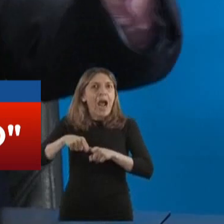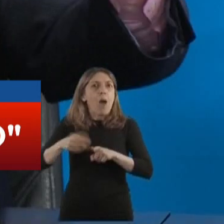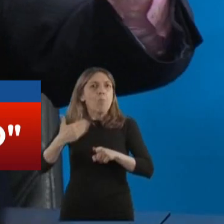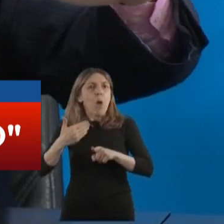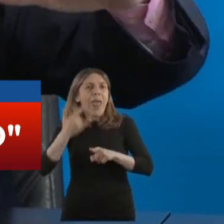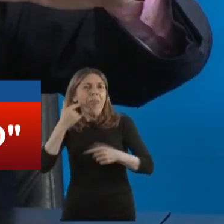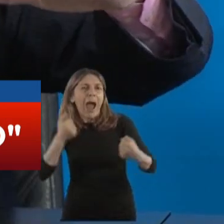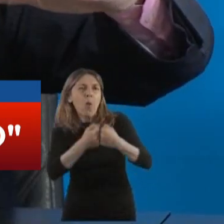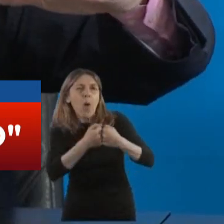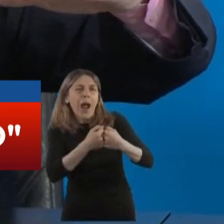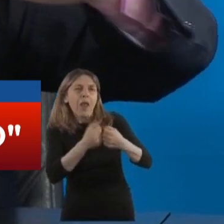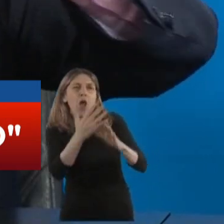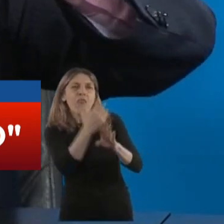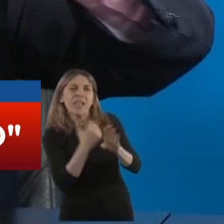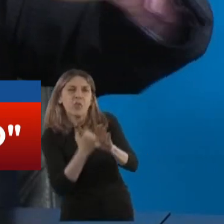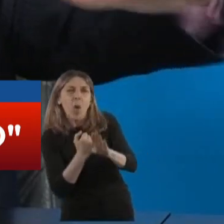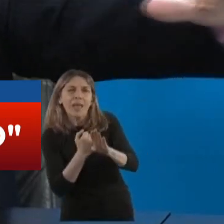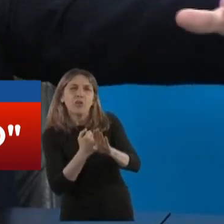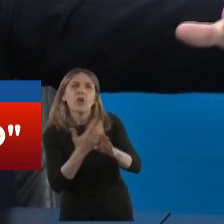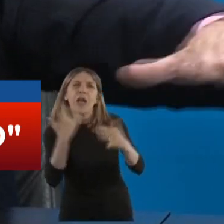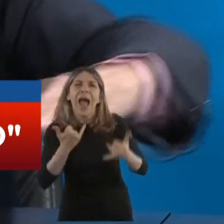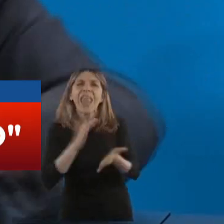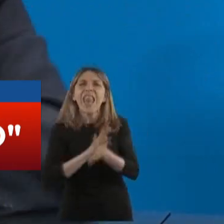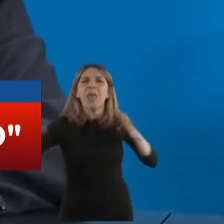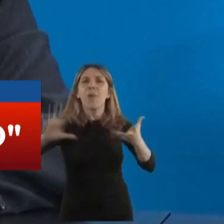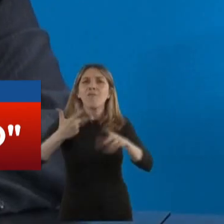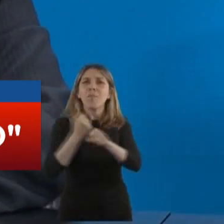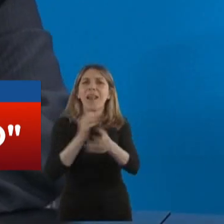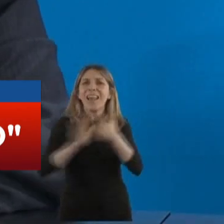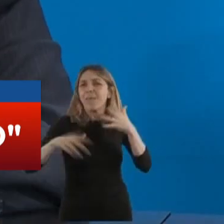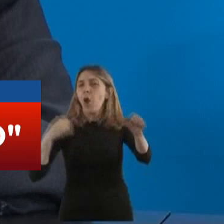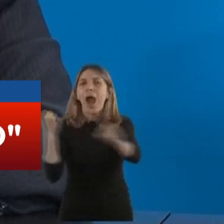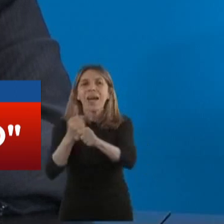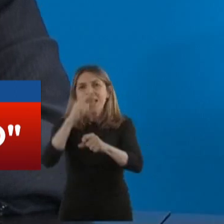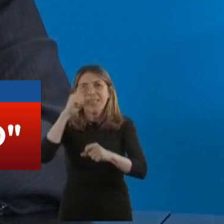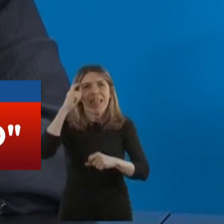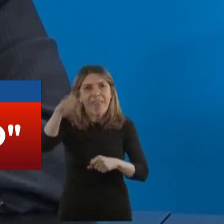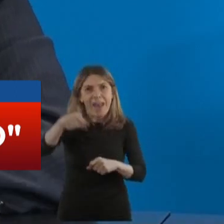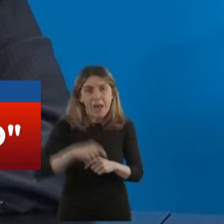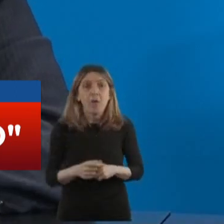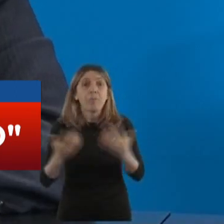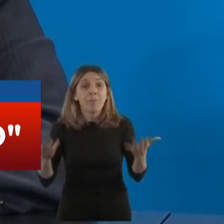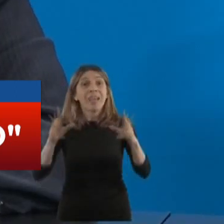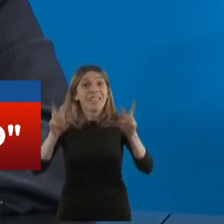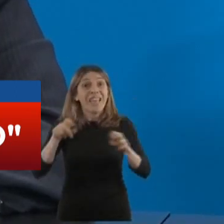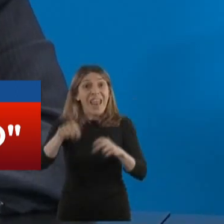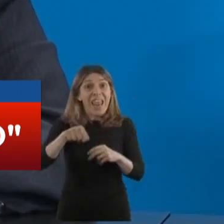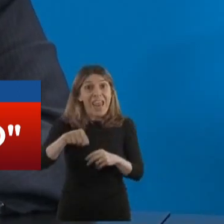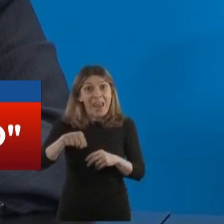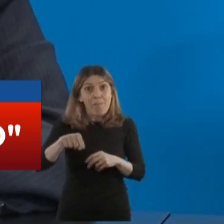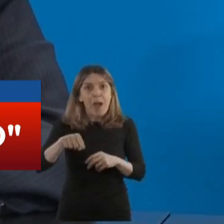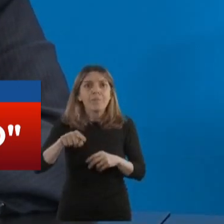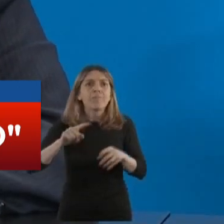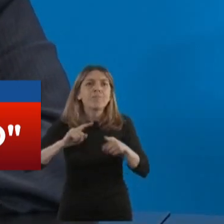descuentos con bastante transparencia y con el horizonte de estabilidad hasta el 7 de enero. En lo que hace